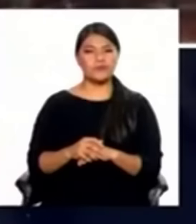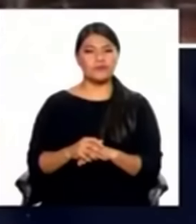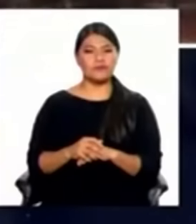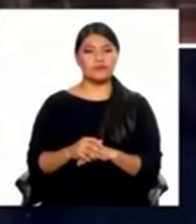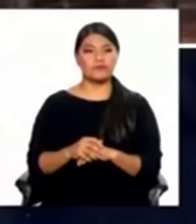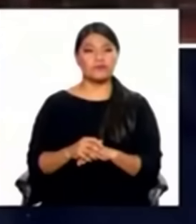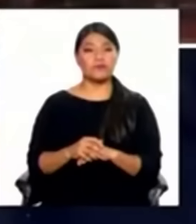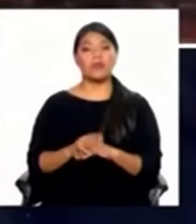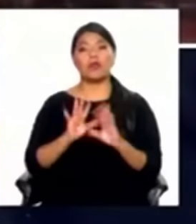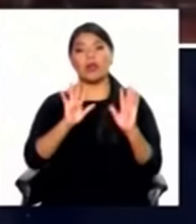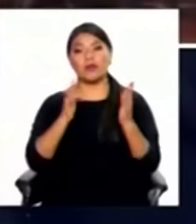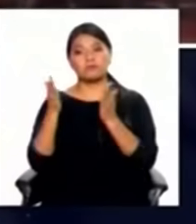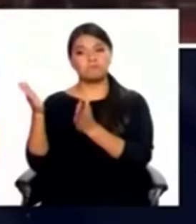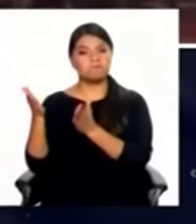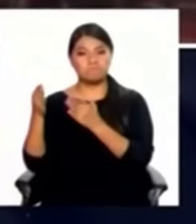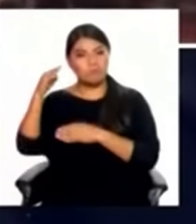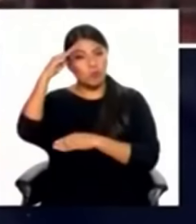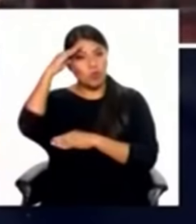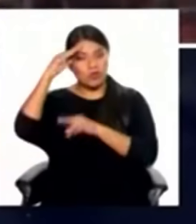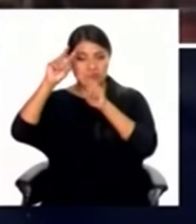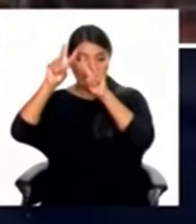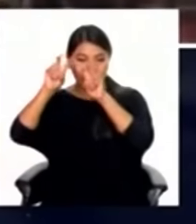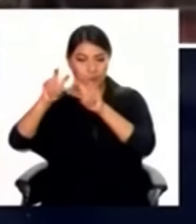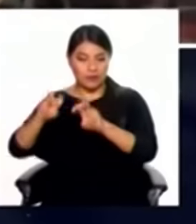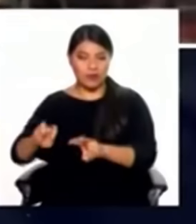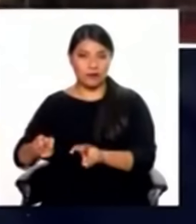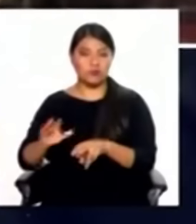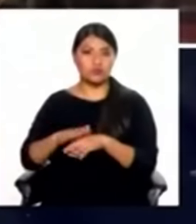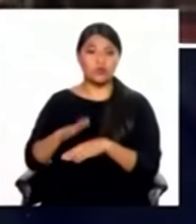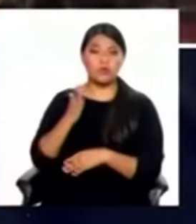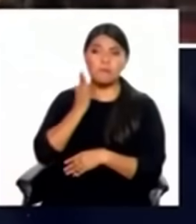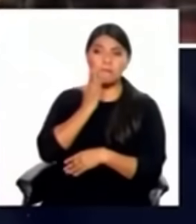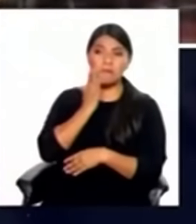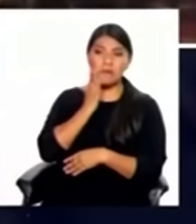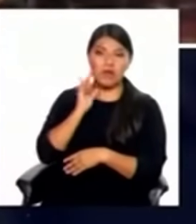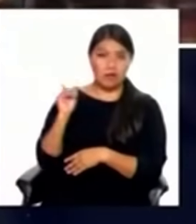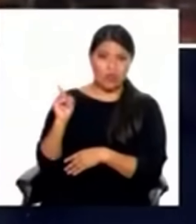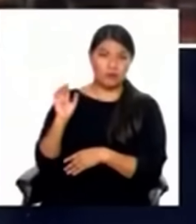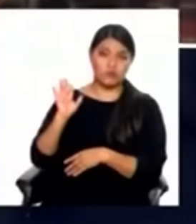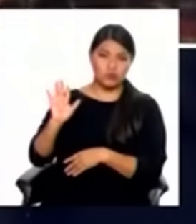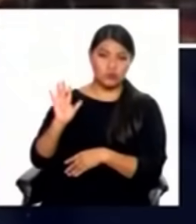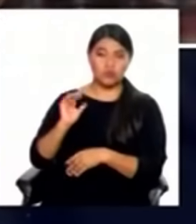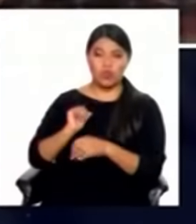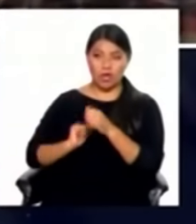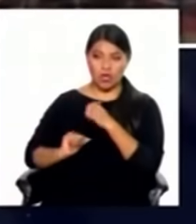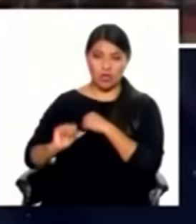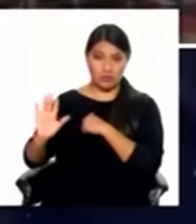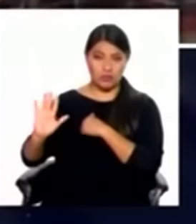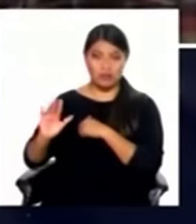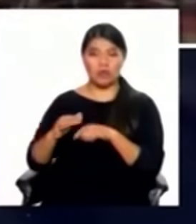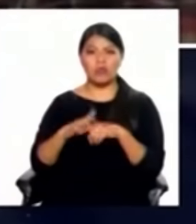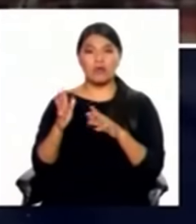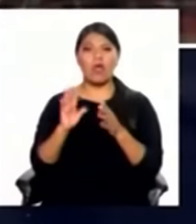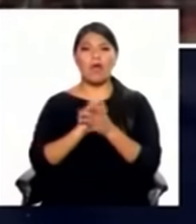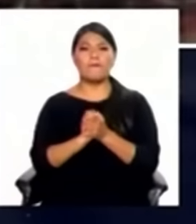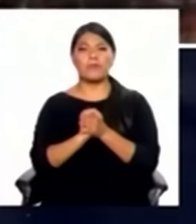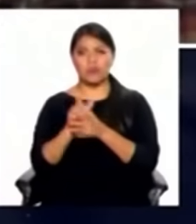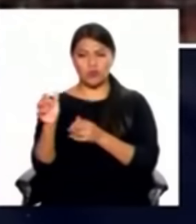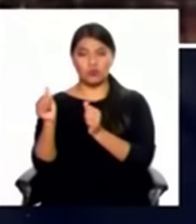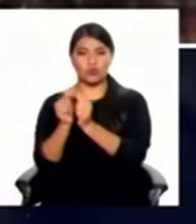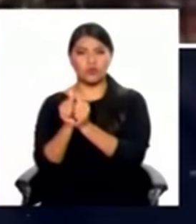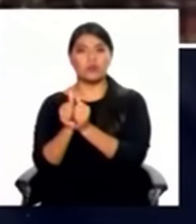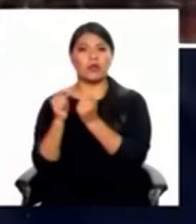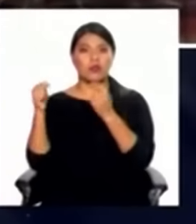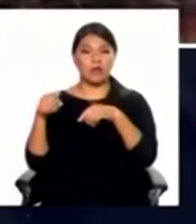el caso está en proceso de investigación. Lo que se sabe por la madre y por la amiga que la estuvo acompañando en ese momento, era que